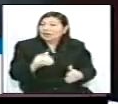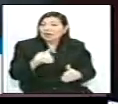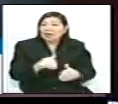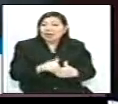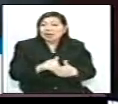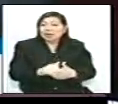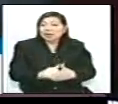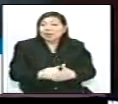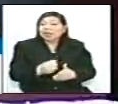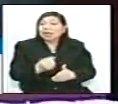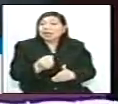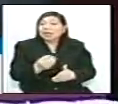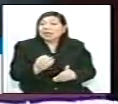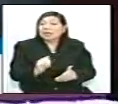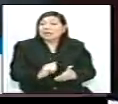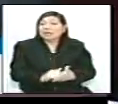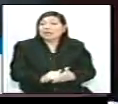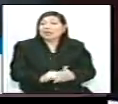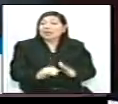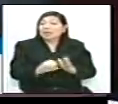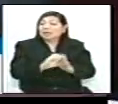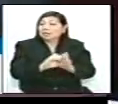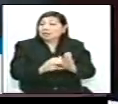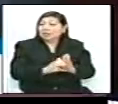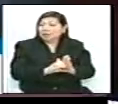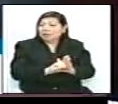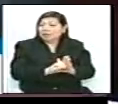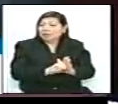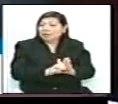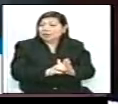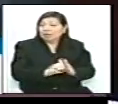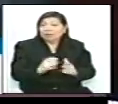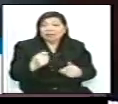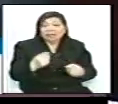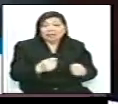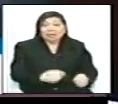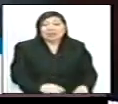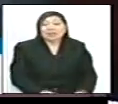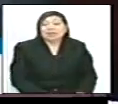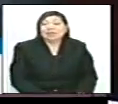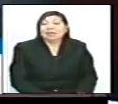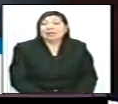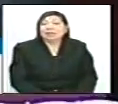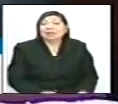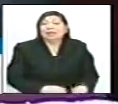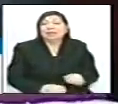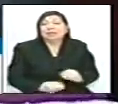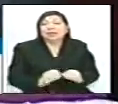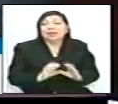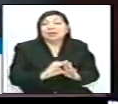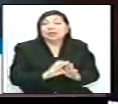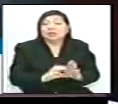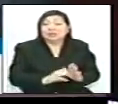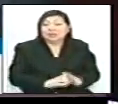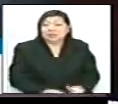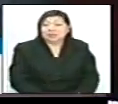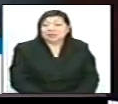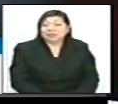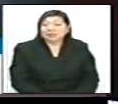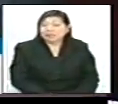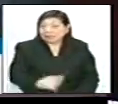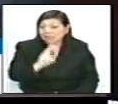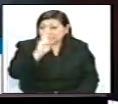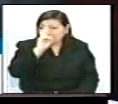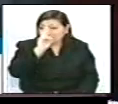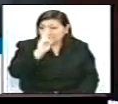votación aquello que constituye el ejercicio de una atribución reconocida constitucionalmente.